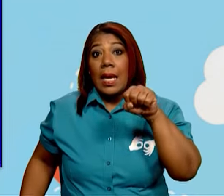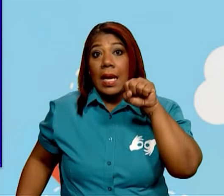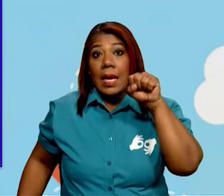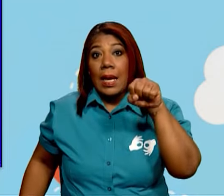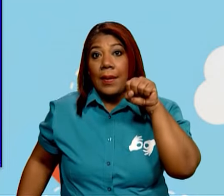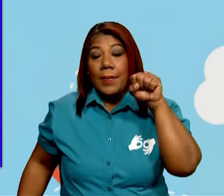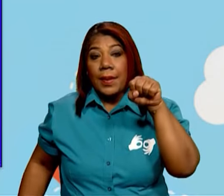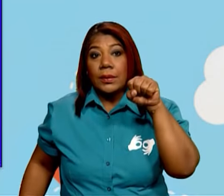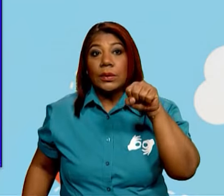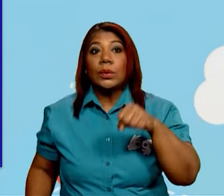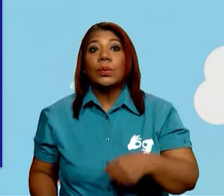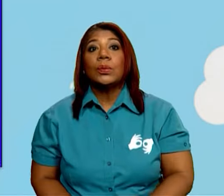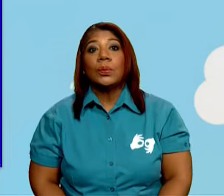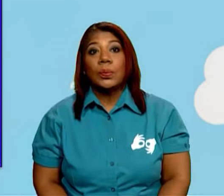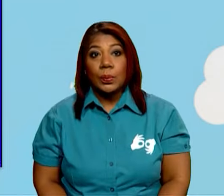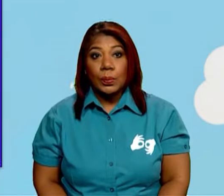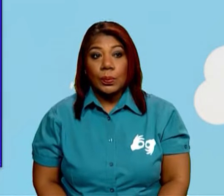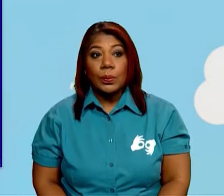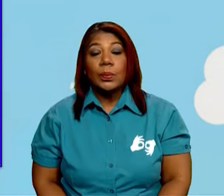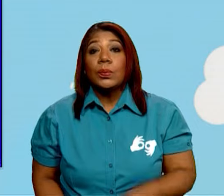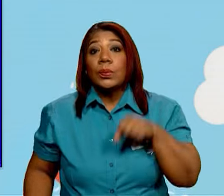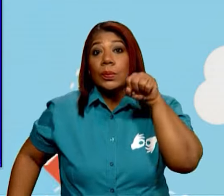el animal. Ese animal que hace.